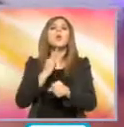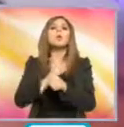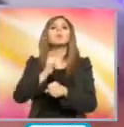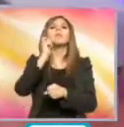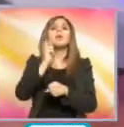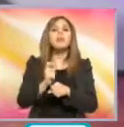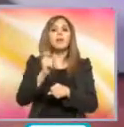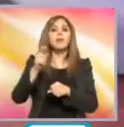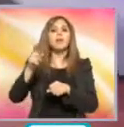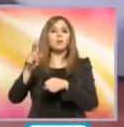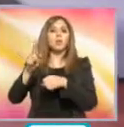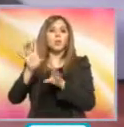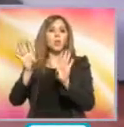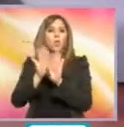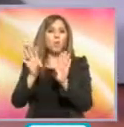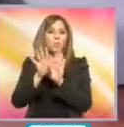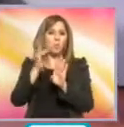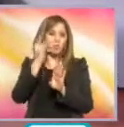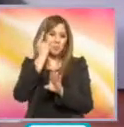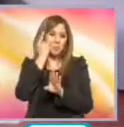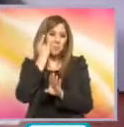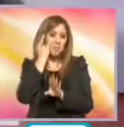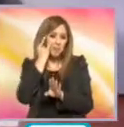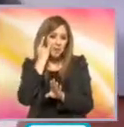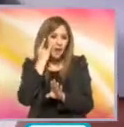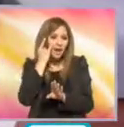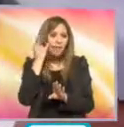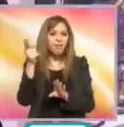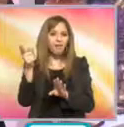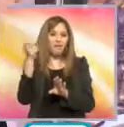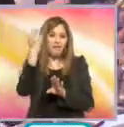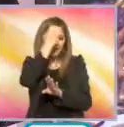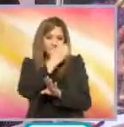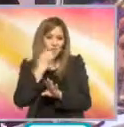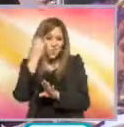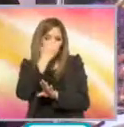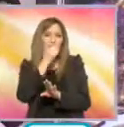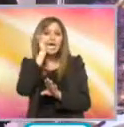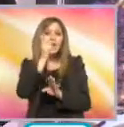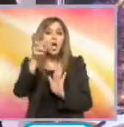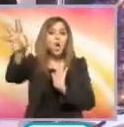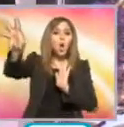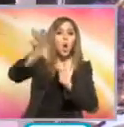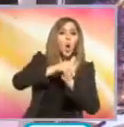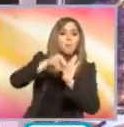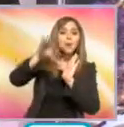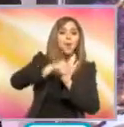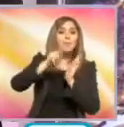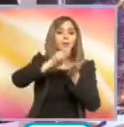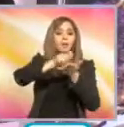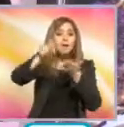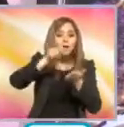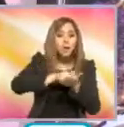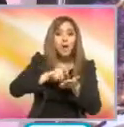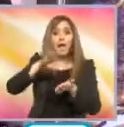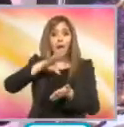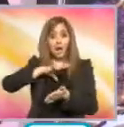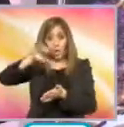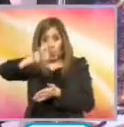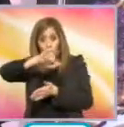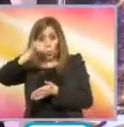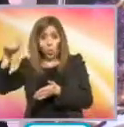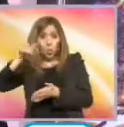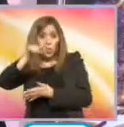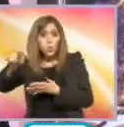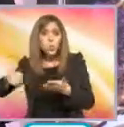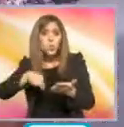piratería escolar. Justamente Internet te permite no solo a modo de plagio, hay lugares legales, certificados, en